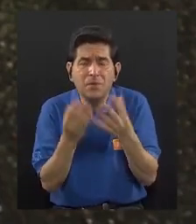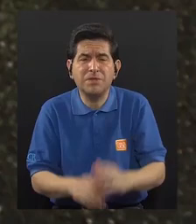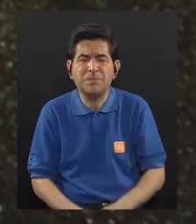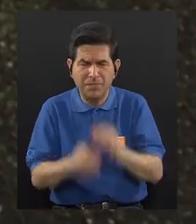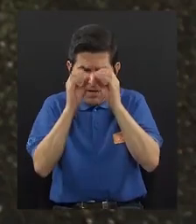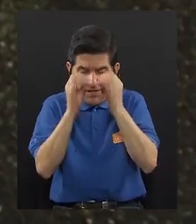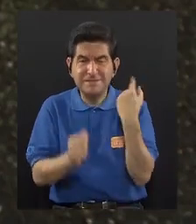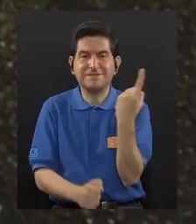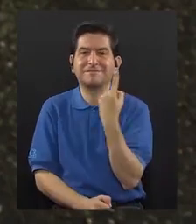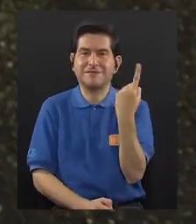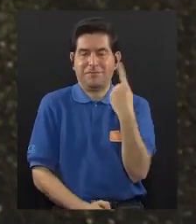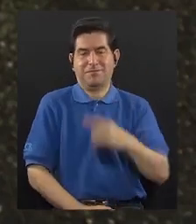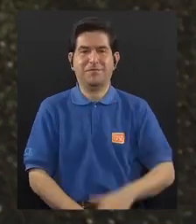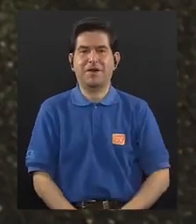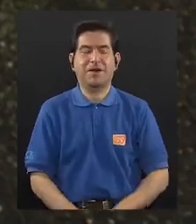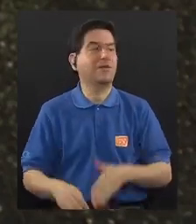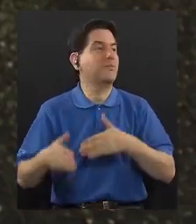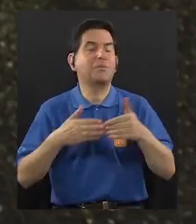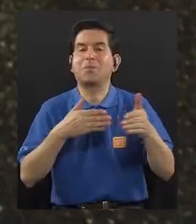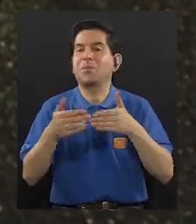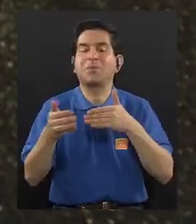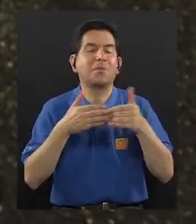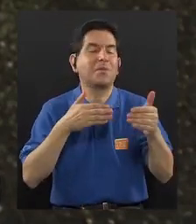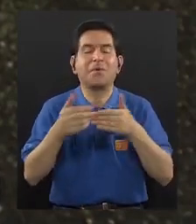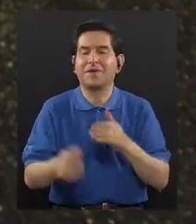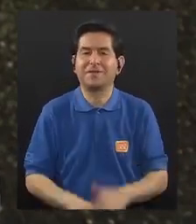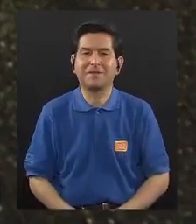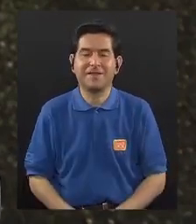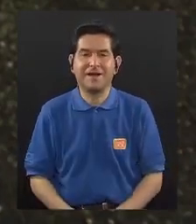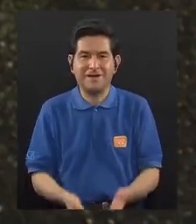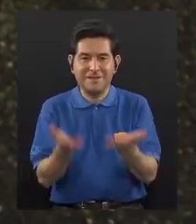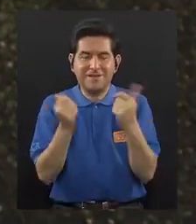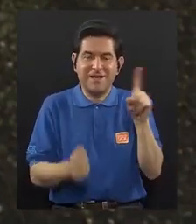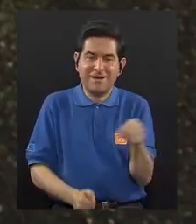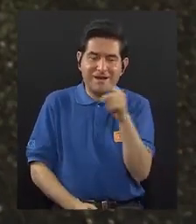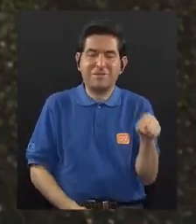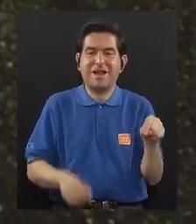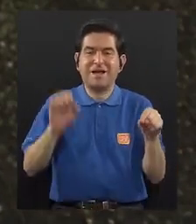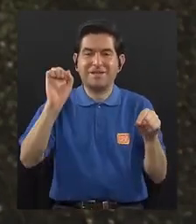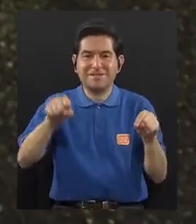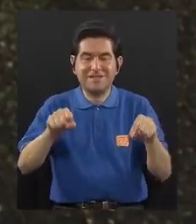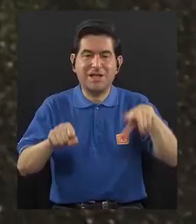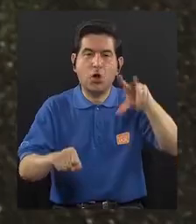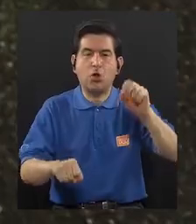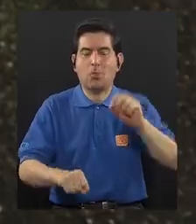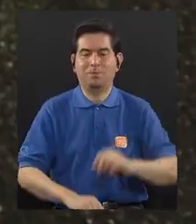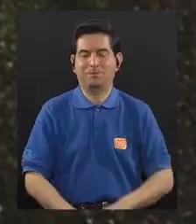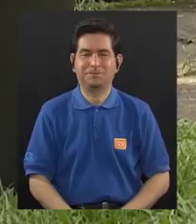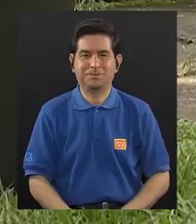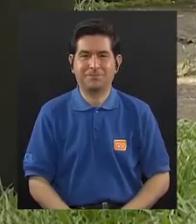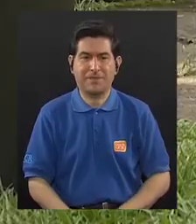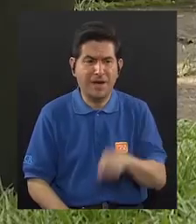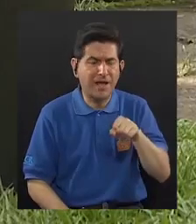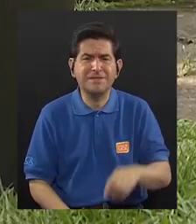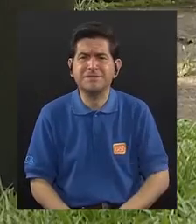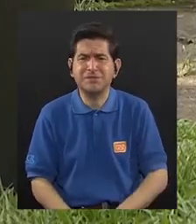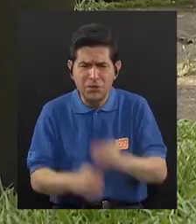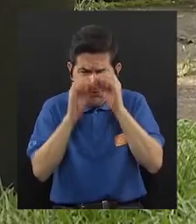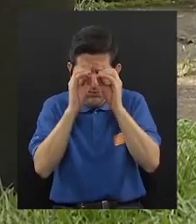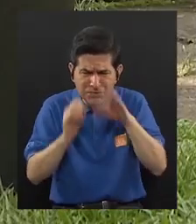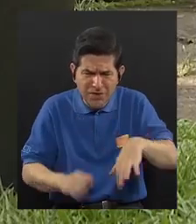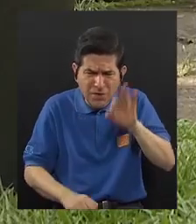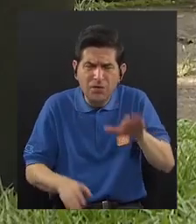importante mi organismo todo el tiempo independientemente de si quisiéramos quitarlos o no doctor y estos microorganismos